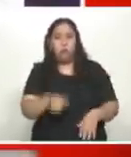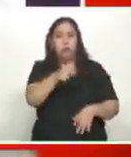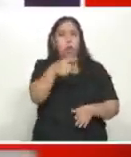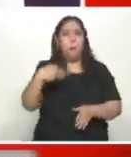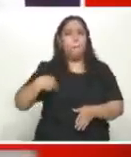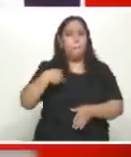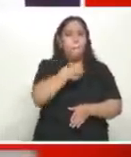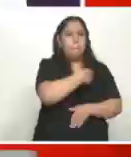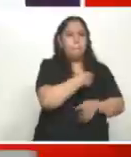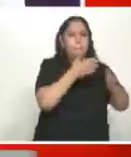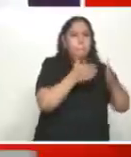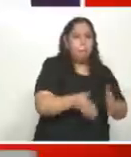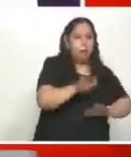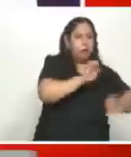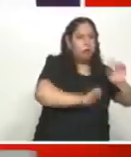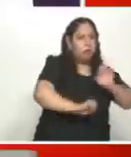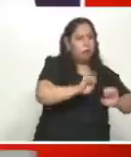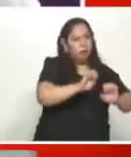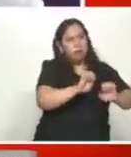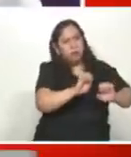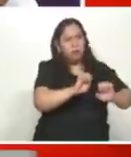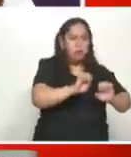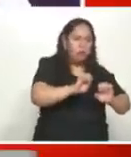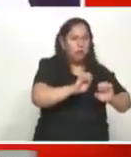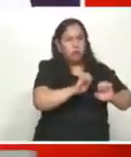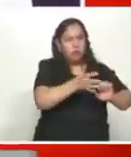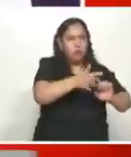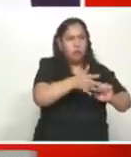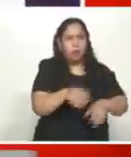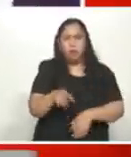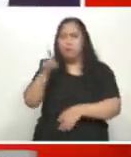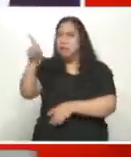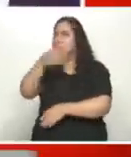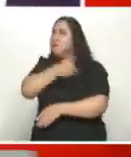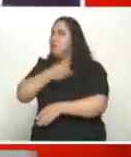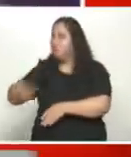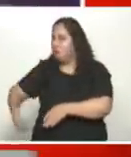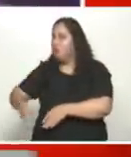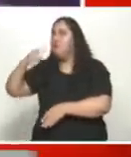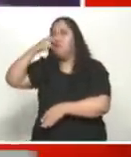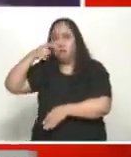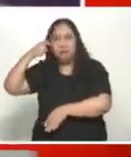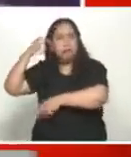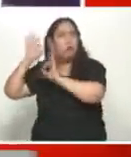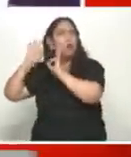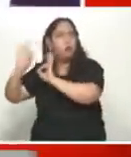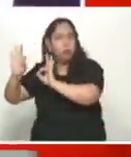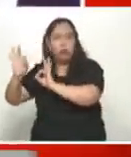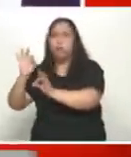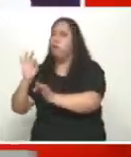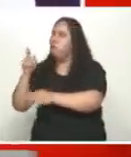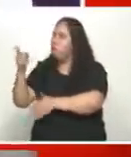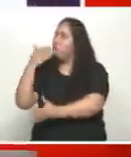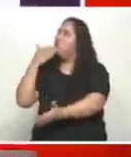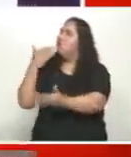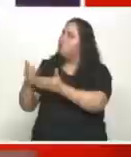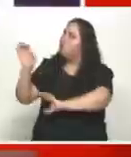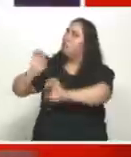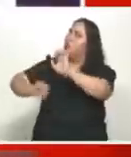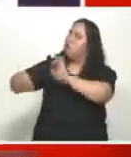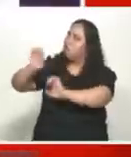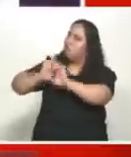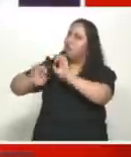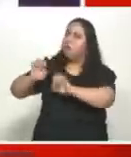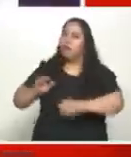lo que acontece ahí? ¿Por qué la presidenta siempre sale bien evaluada y los ministerios, en algunos casos, hay esa diferencia? Es